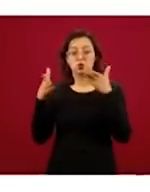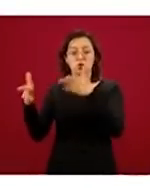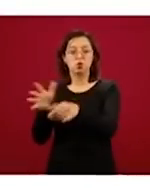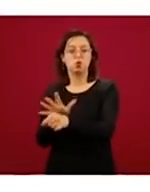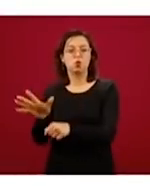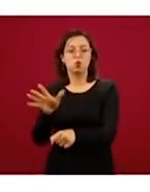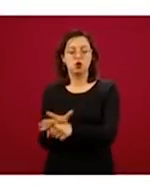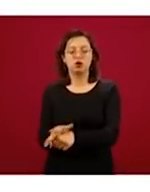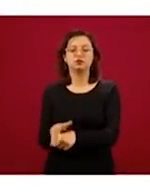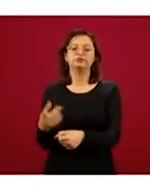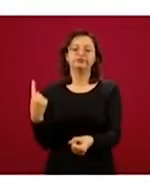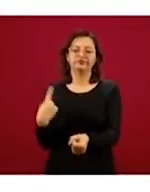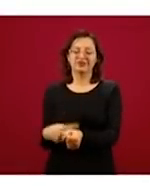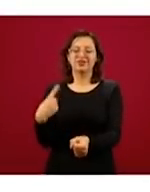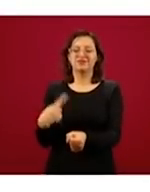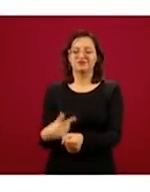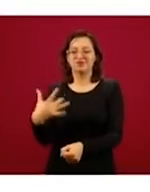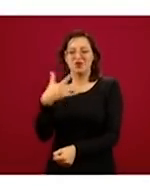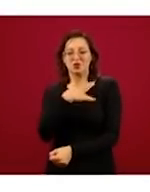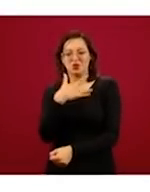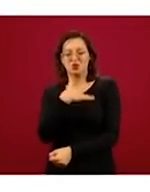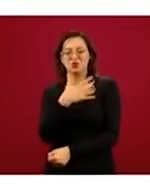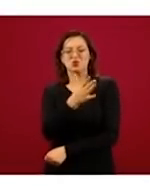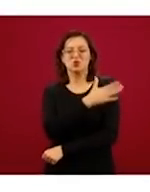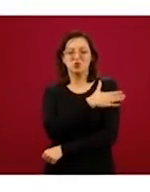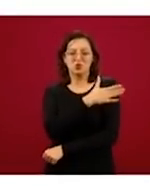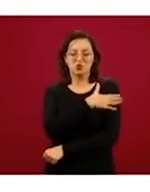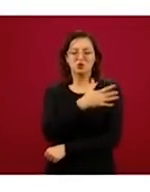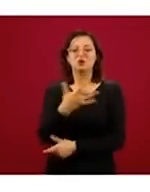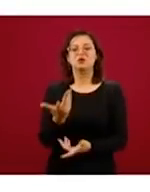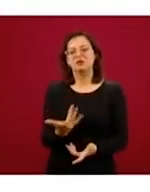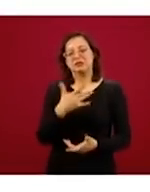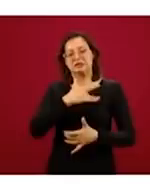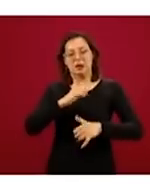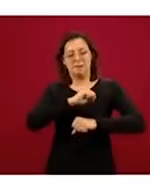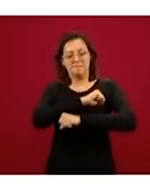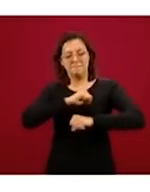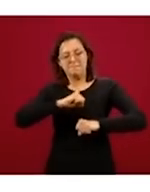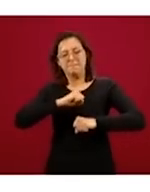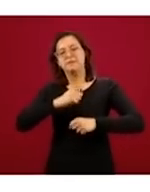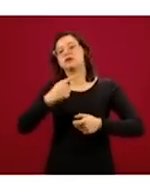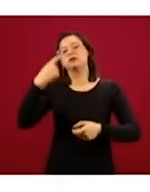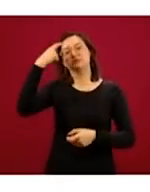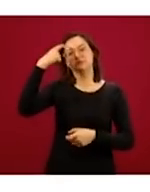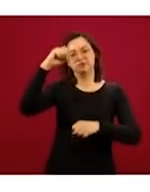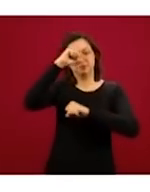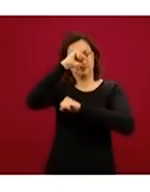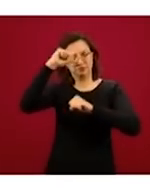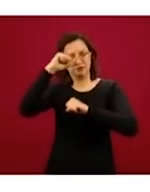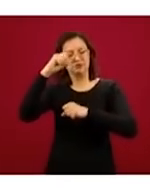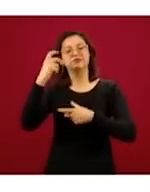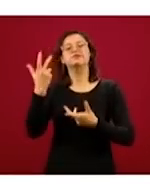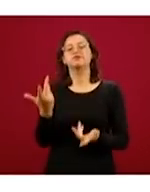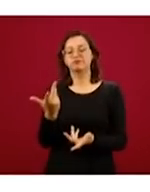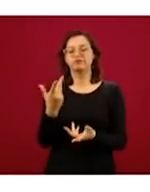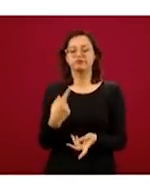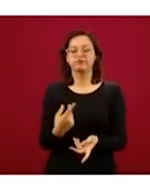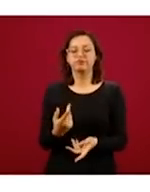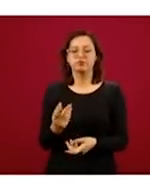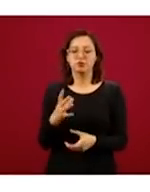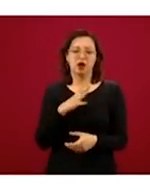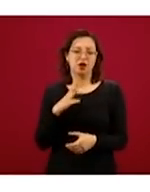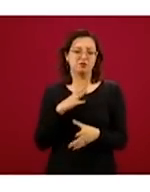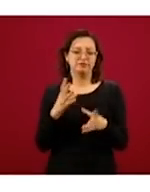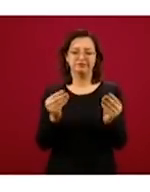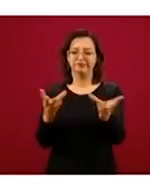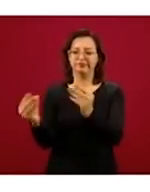enfermedad cardiovascular comúnmente conocida como infarto tanto del corazón como del cerebro una cosa